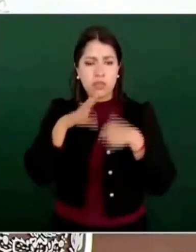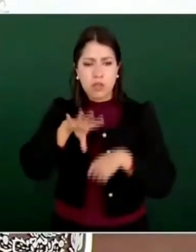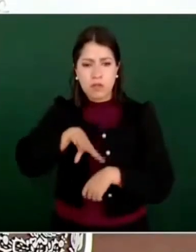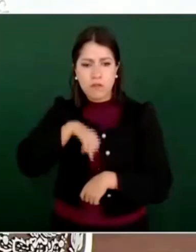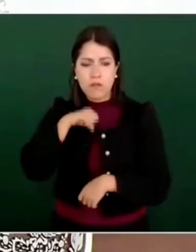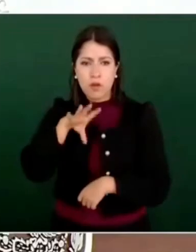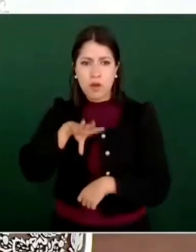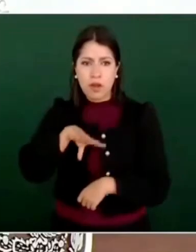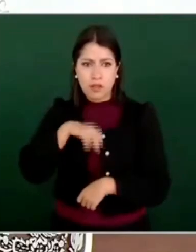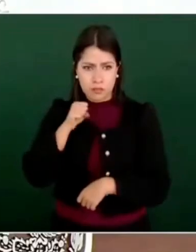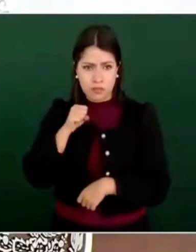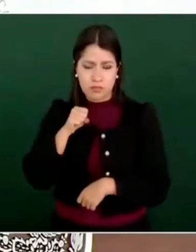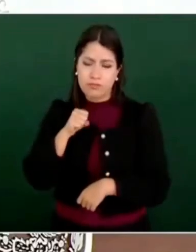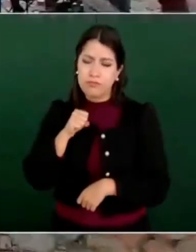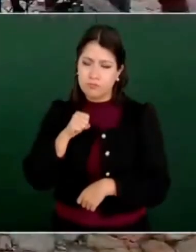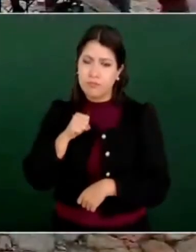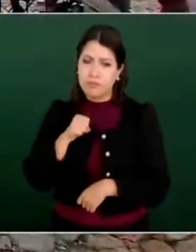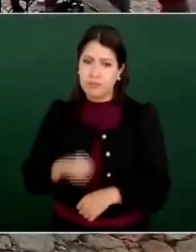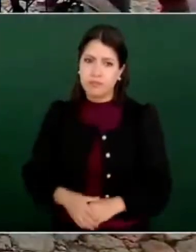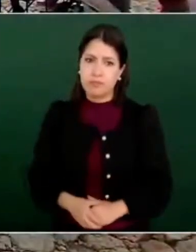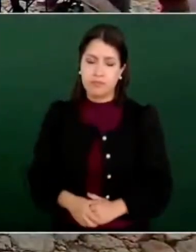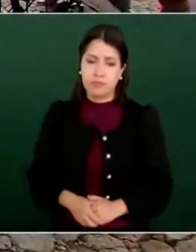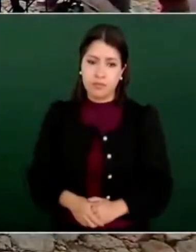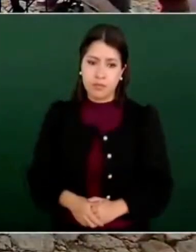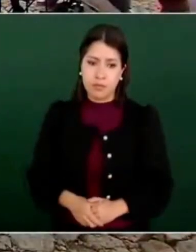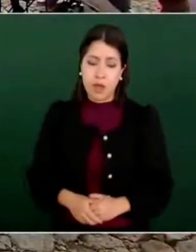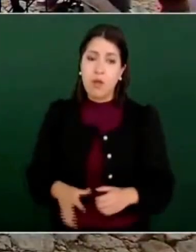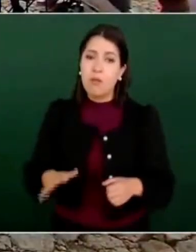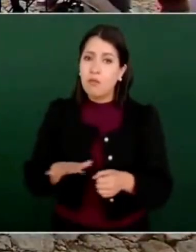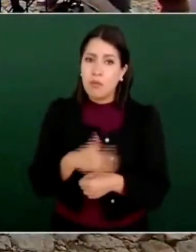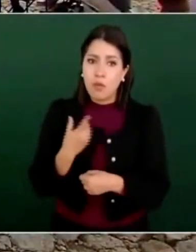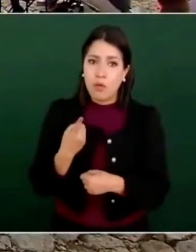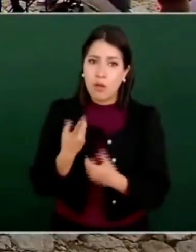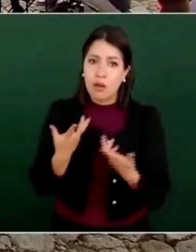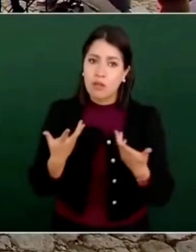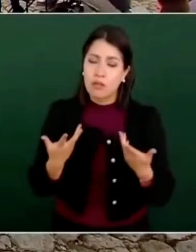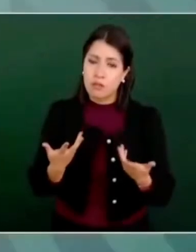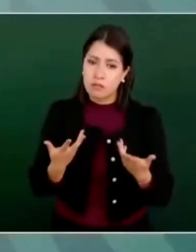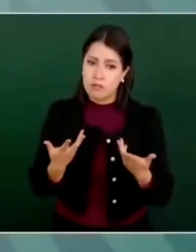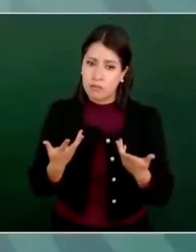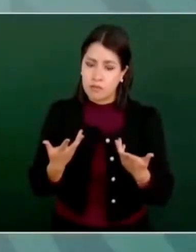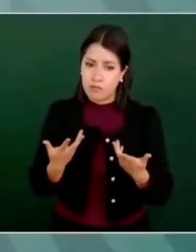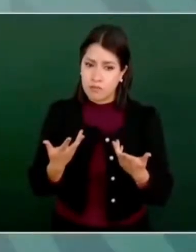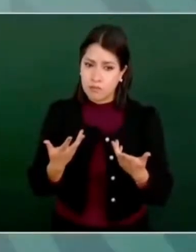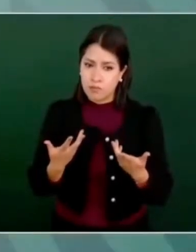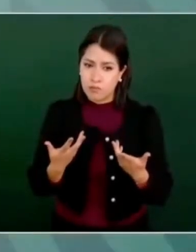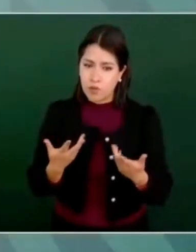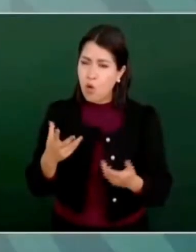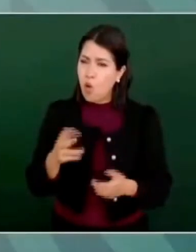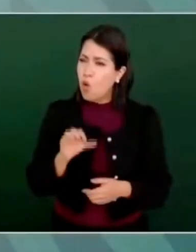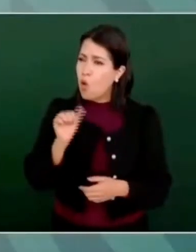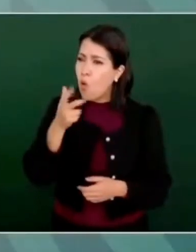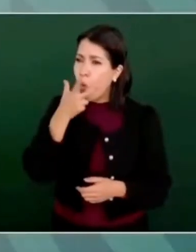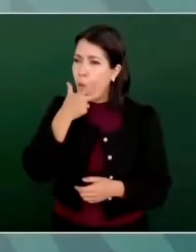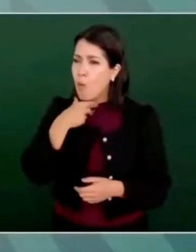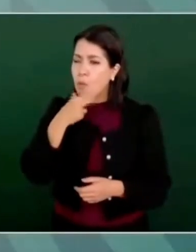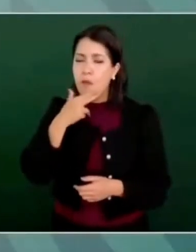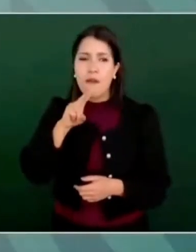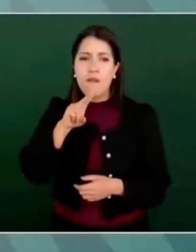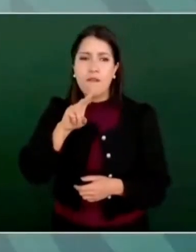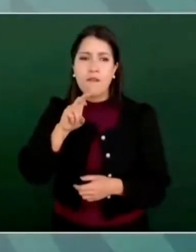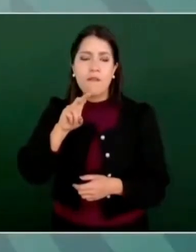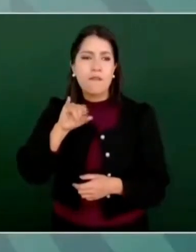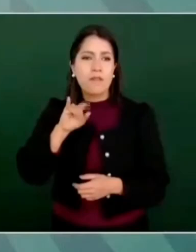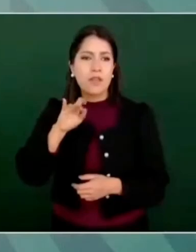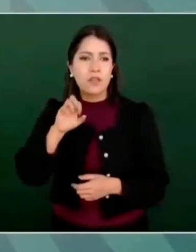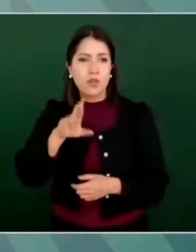No claudicar. No en vano, el poeta, escritor Víctor Hugo le escribe